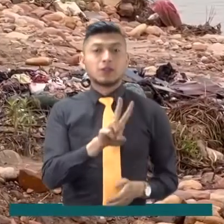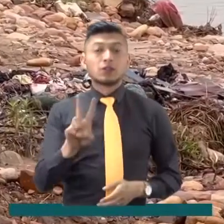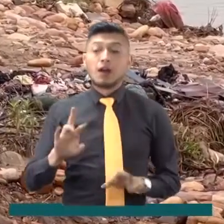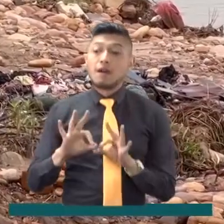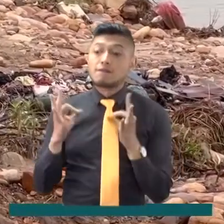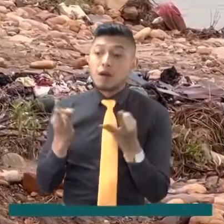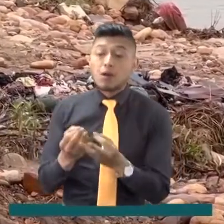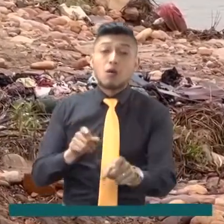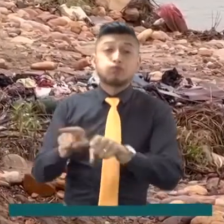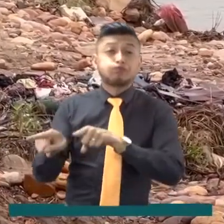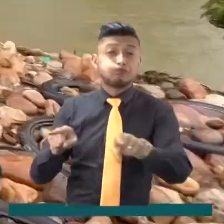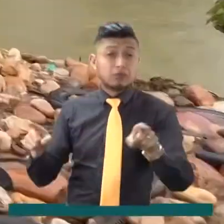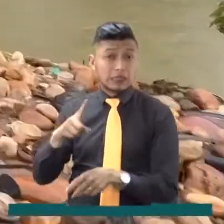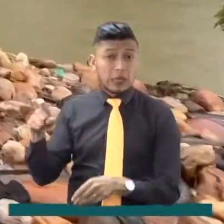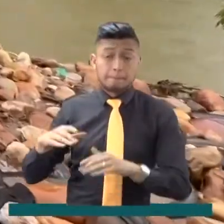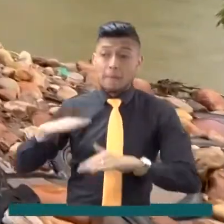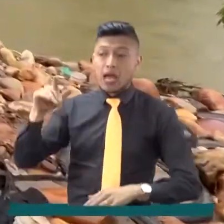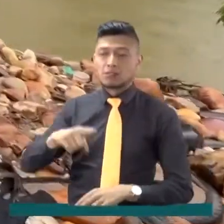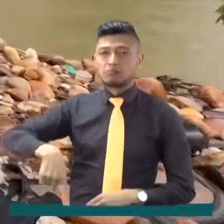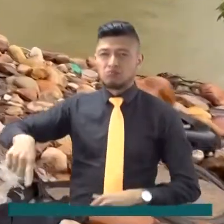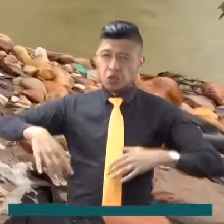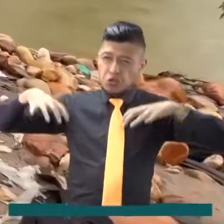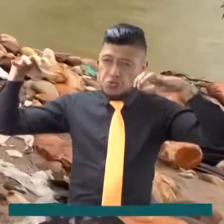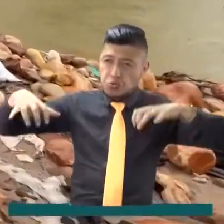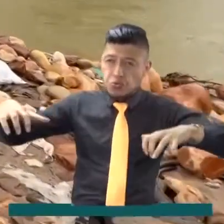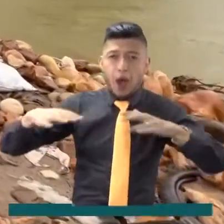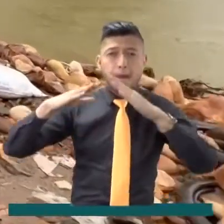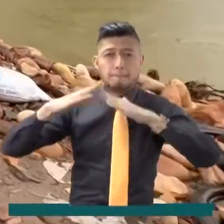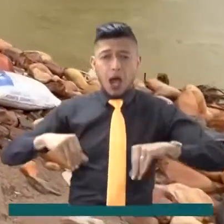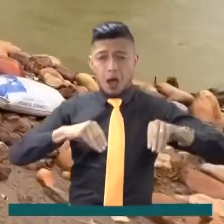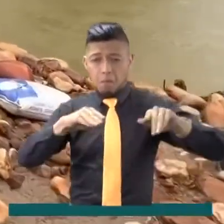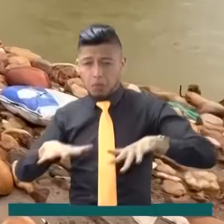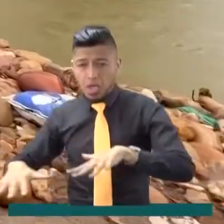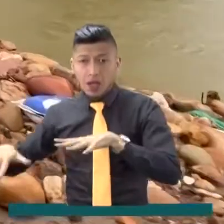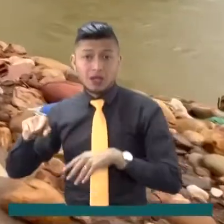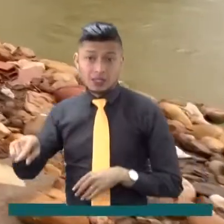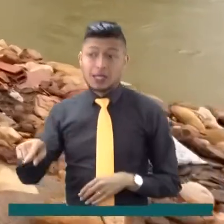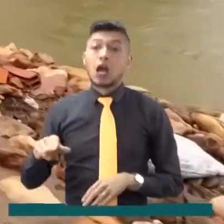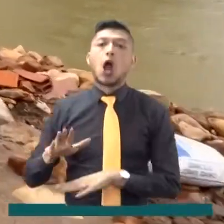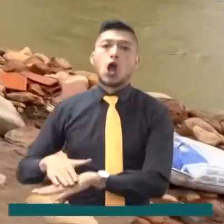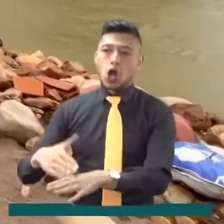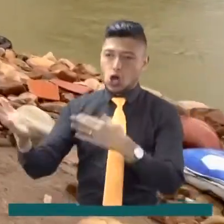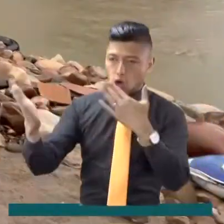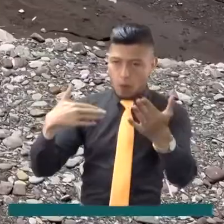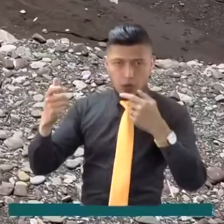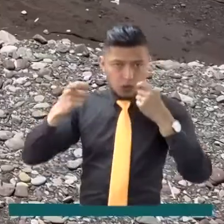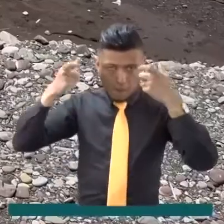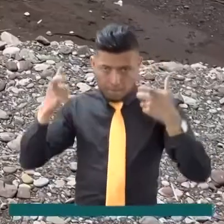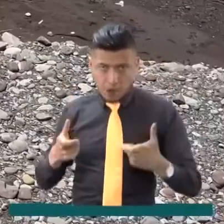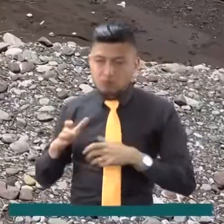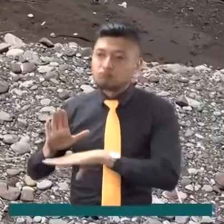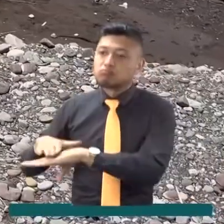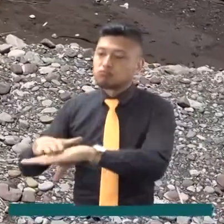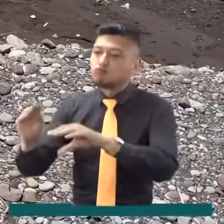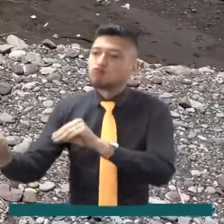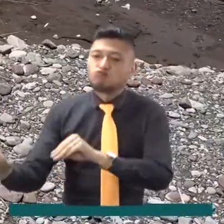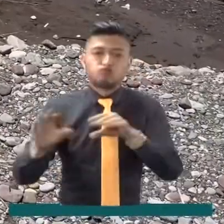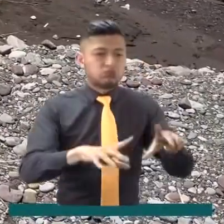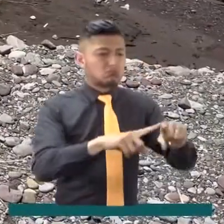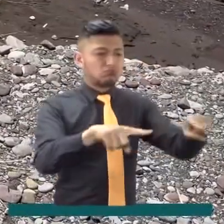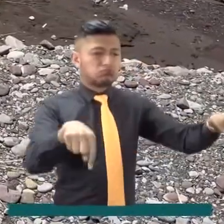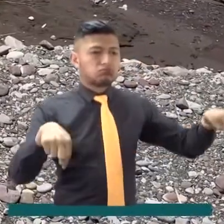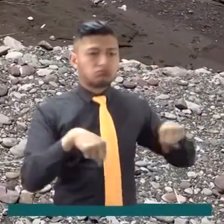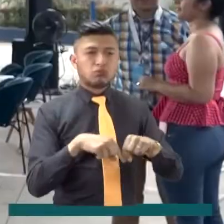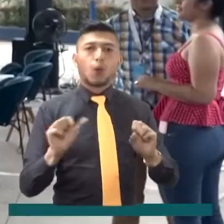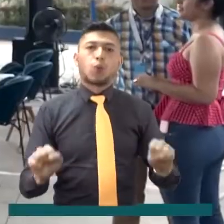100 familias en Villavicencio perdieron sus viviendas por causa de las fuertes lluvias. Para ellas, está abierta la convocatoria pública para ser reubicados en